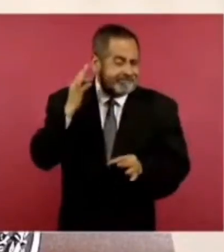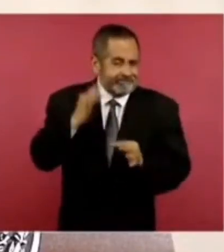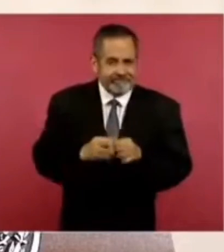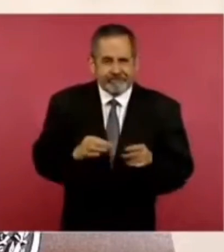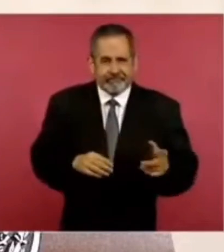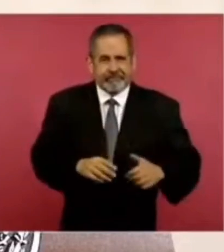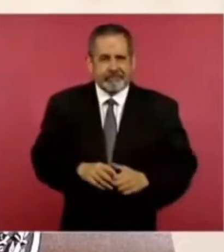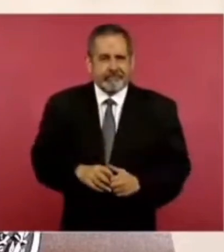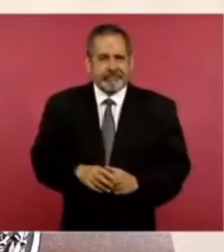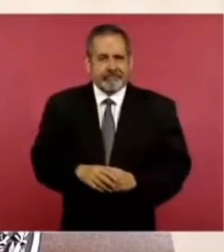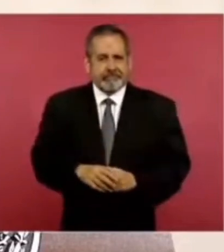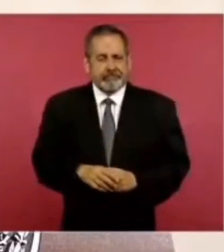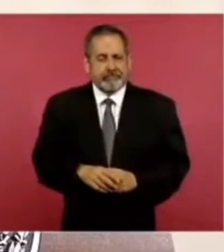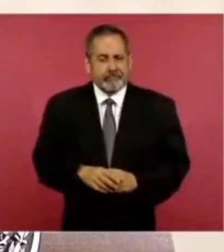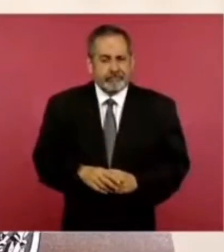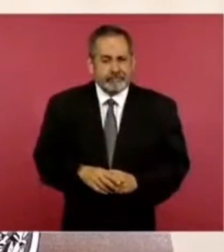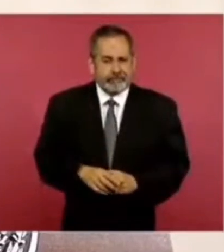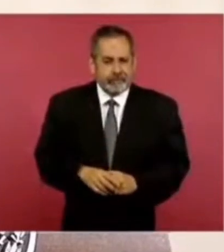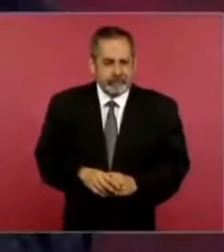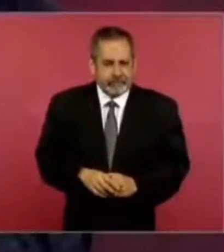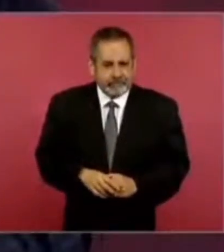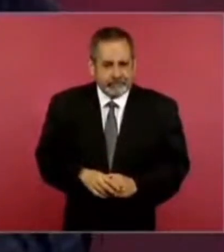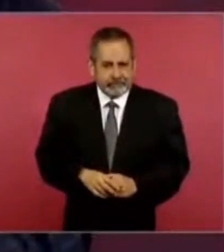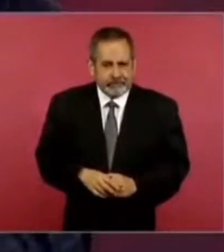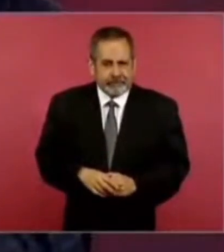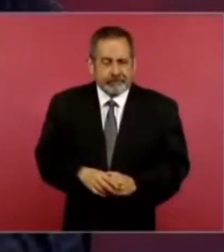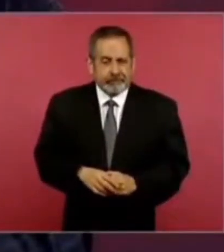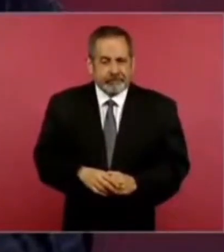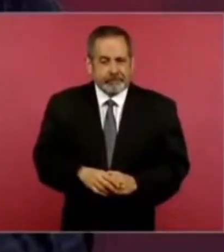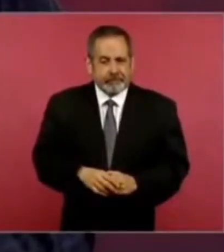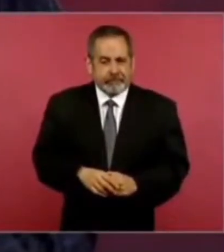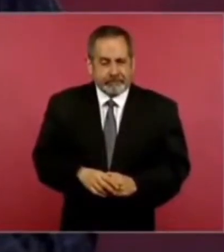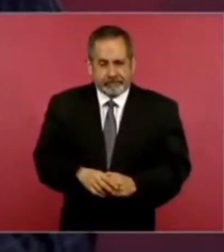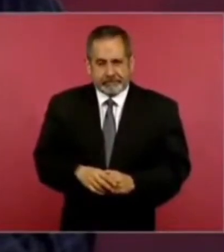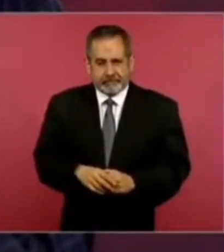un porcentaje a futuro.